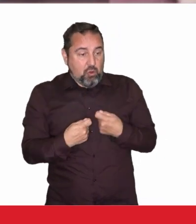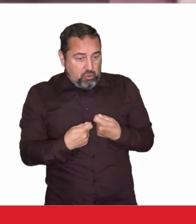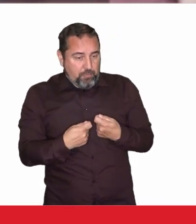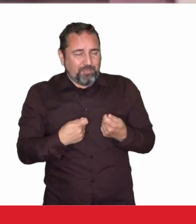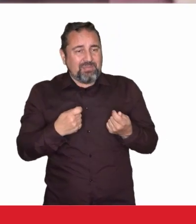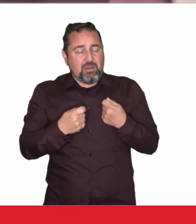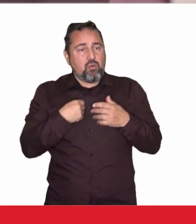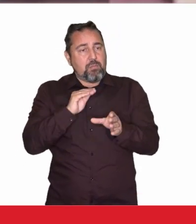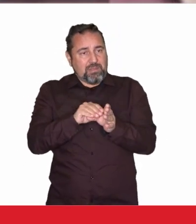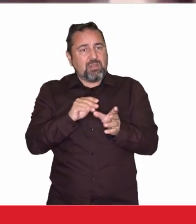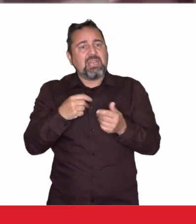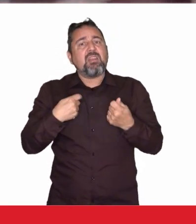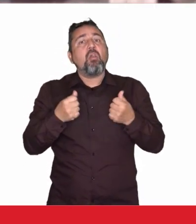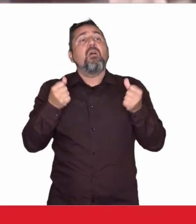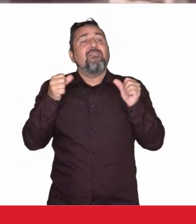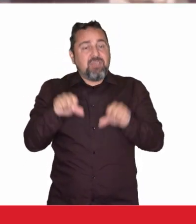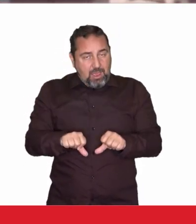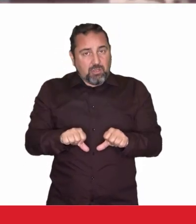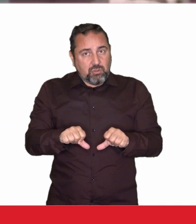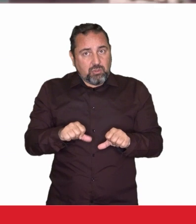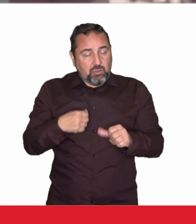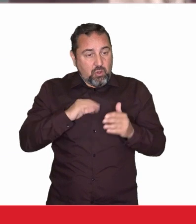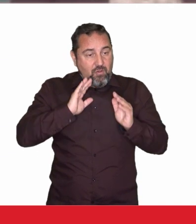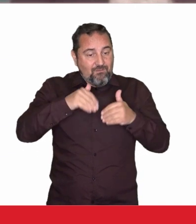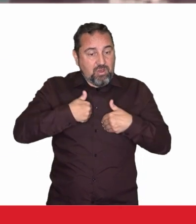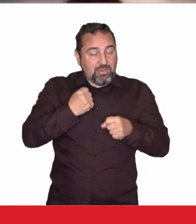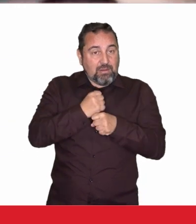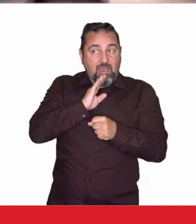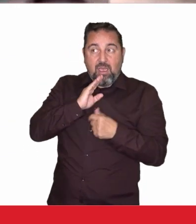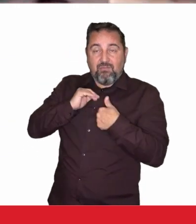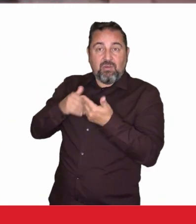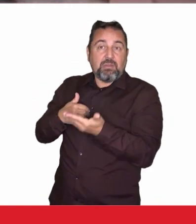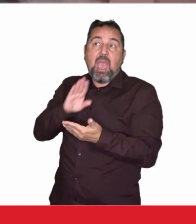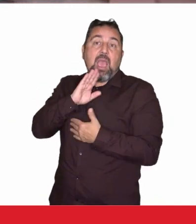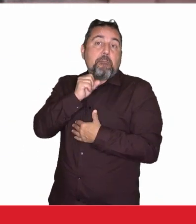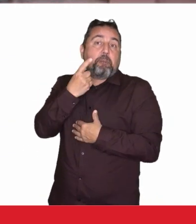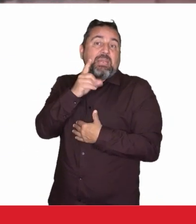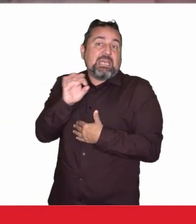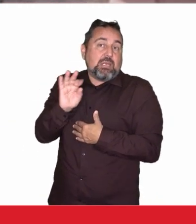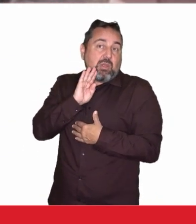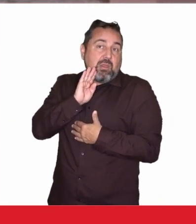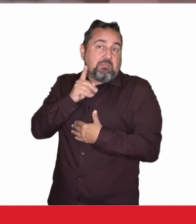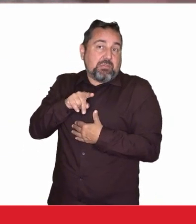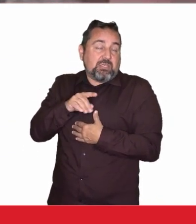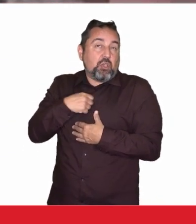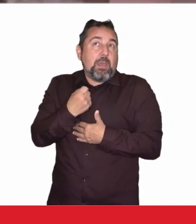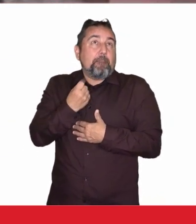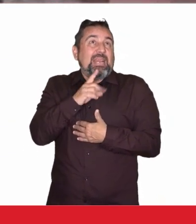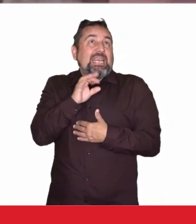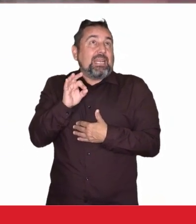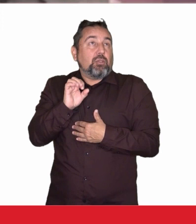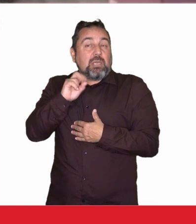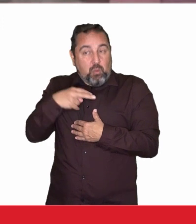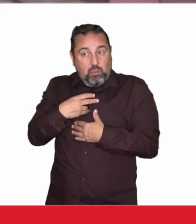me meto en mi negocio y el negocio fracasa, mi opción sería volver otra vez a mi trabajo anterior, por ejemplo, en el que ganaba